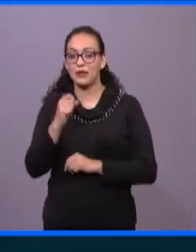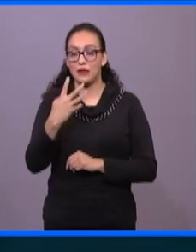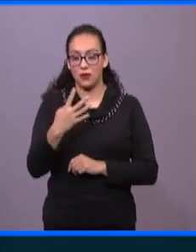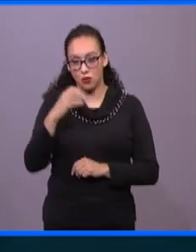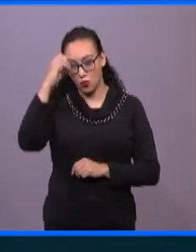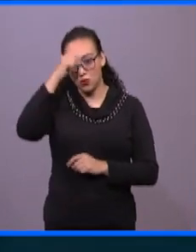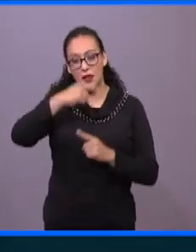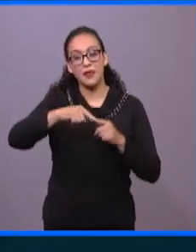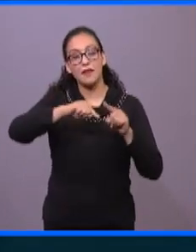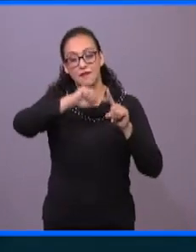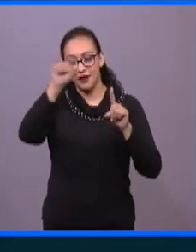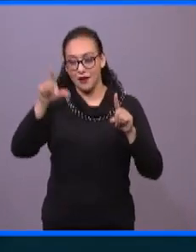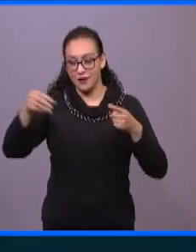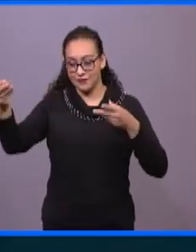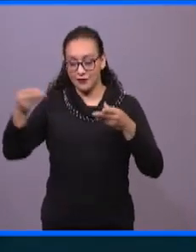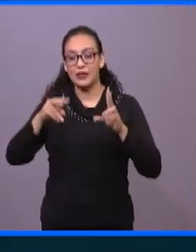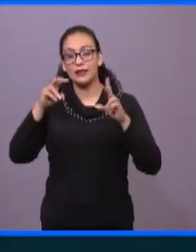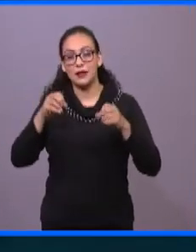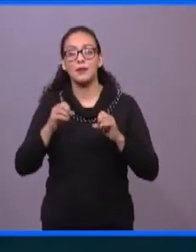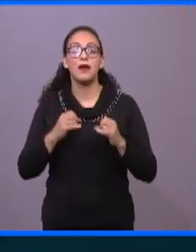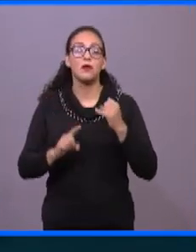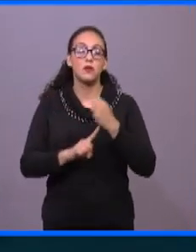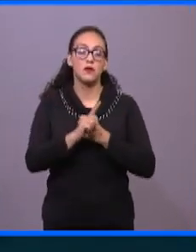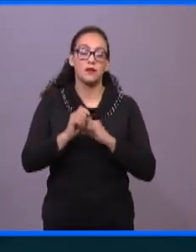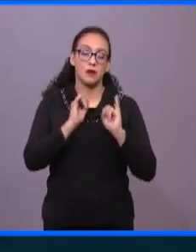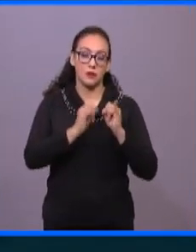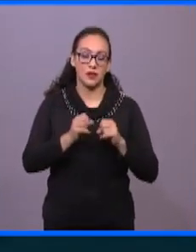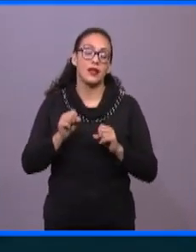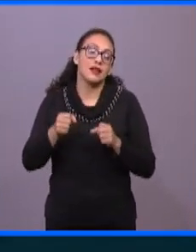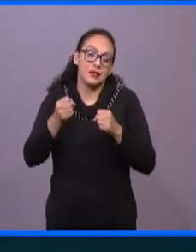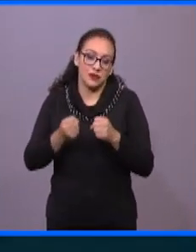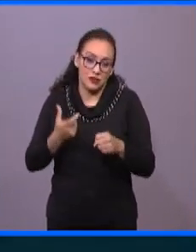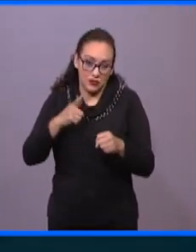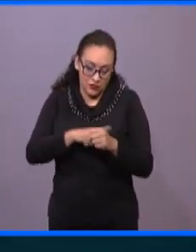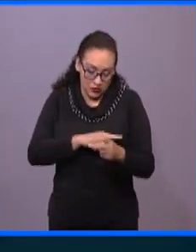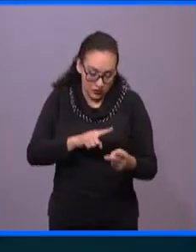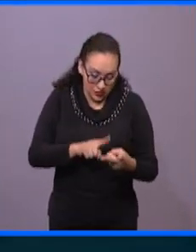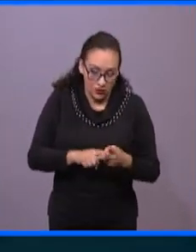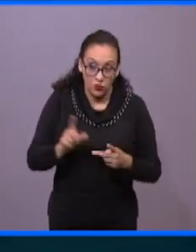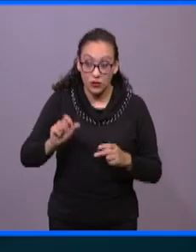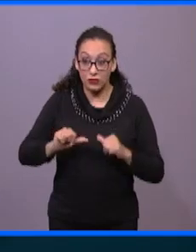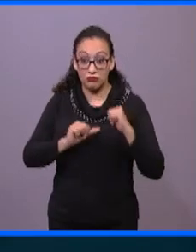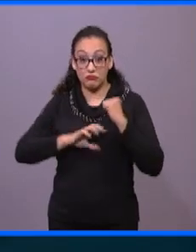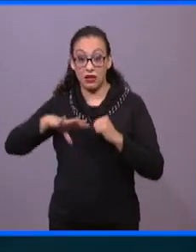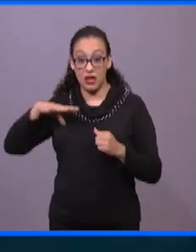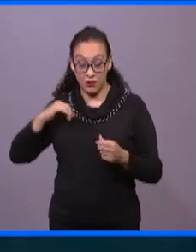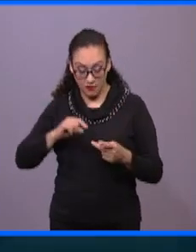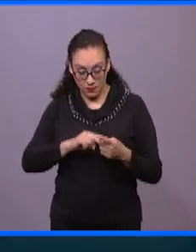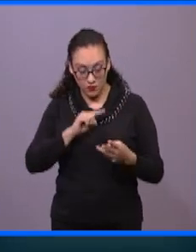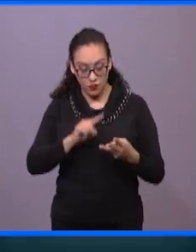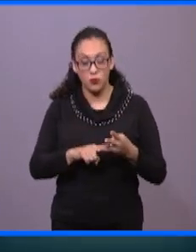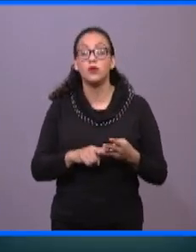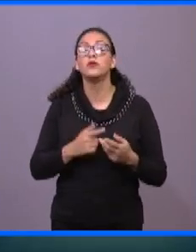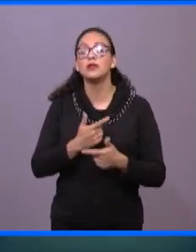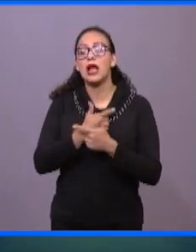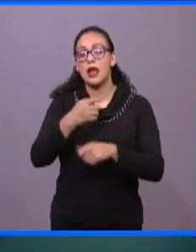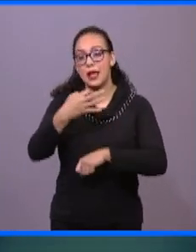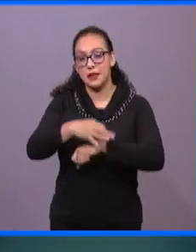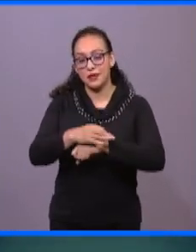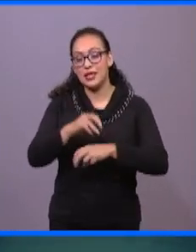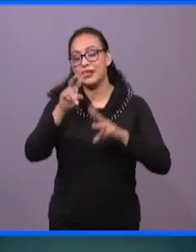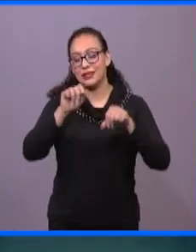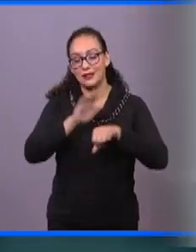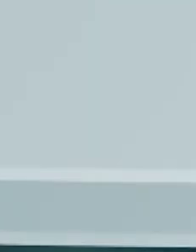tesis aisladas sobre conflictos individuales de seguridad social, delito de abuso de autoridad y libertad condicionada, entre